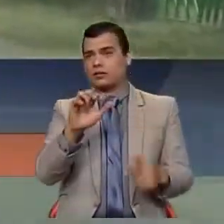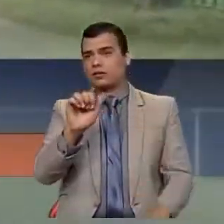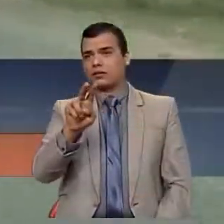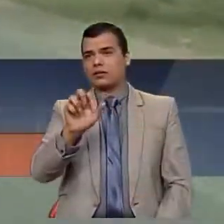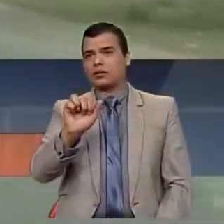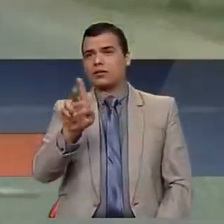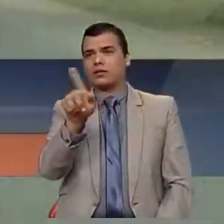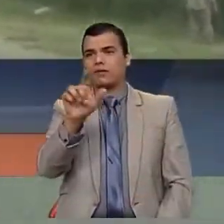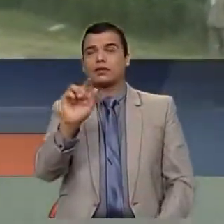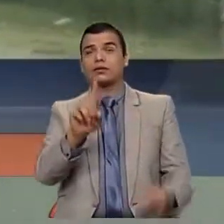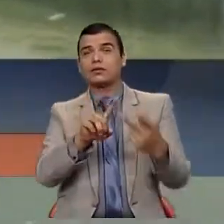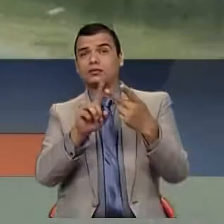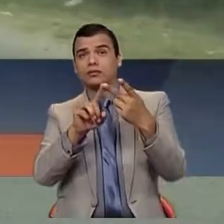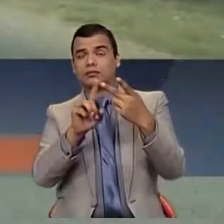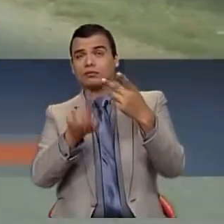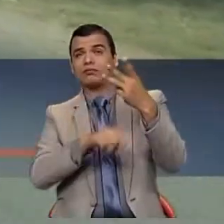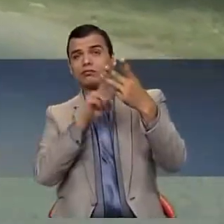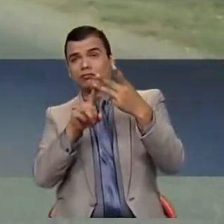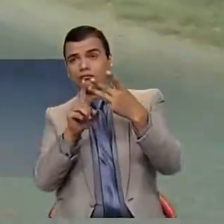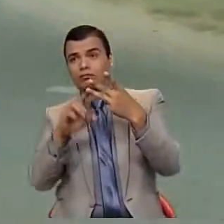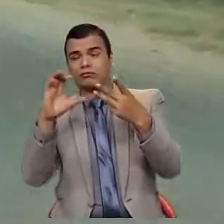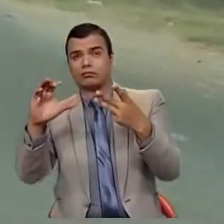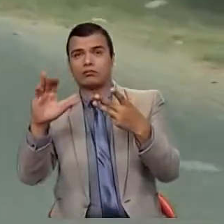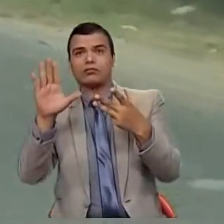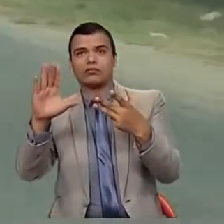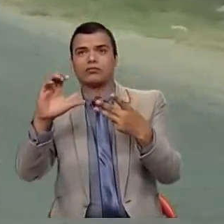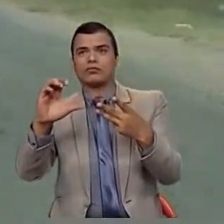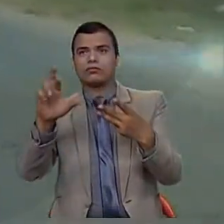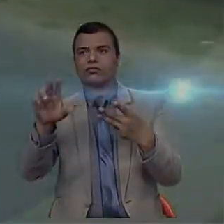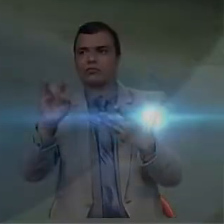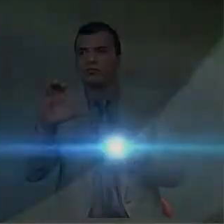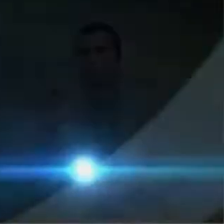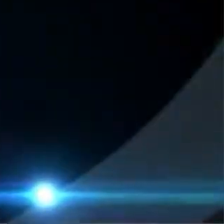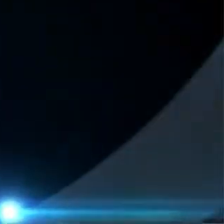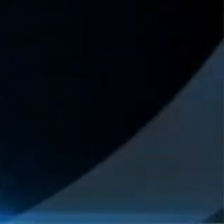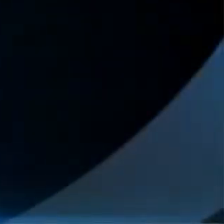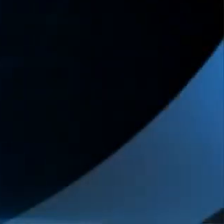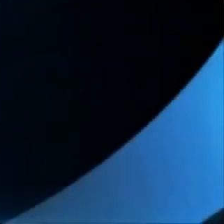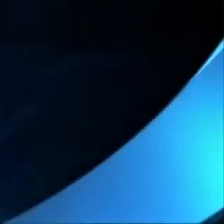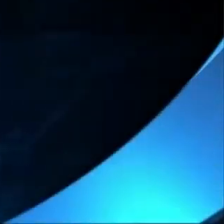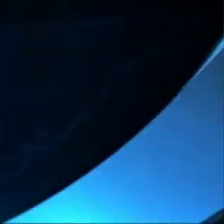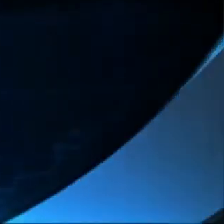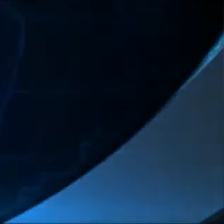Candelaria, que tendrán una duración aproximadamente de 22 meses.